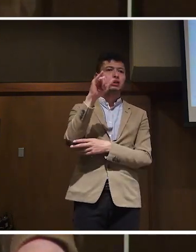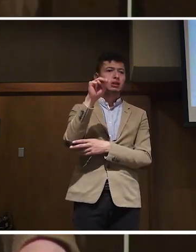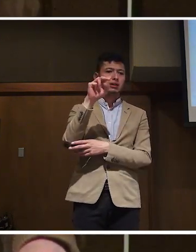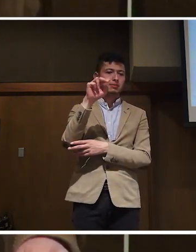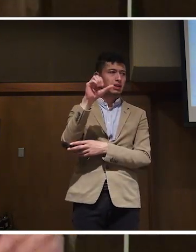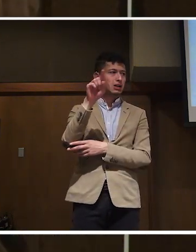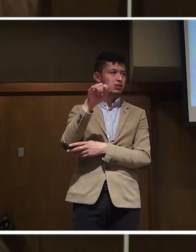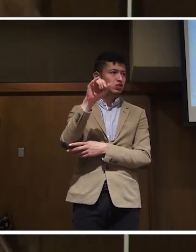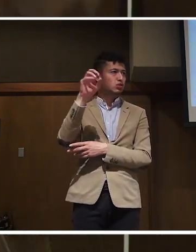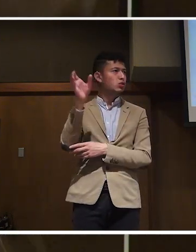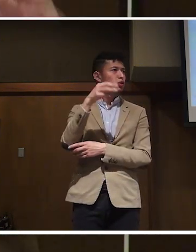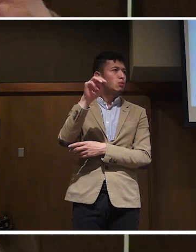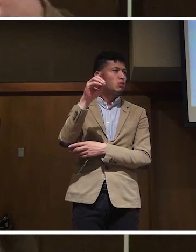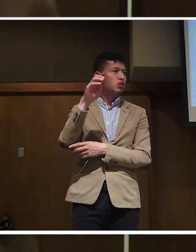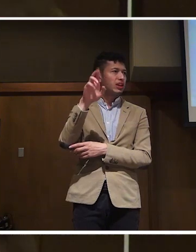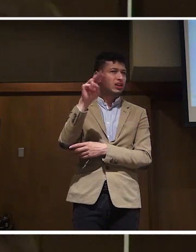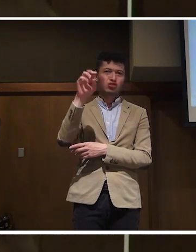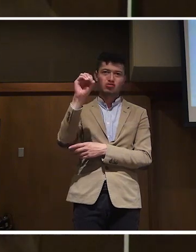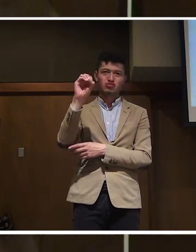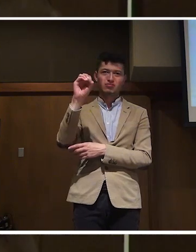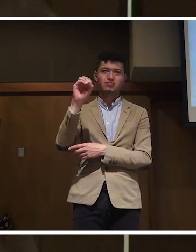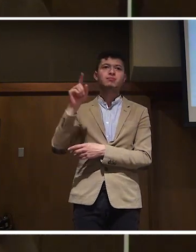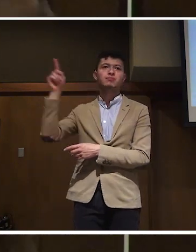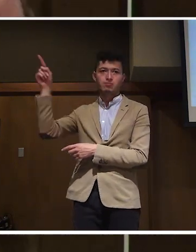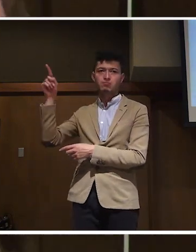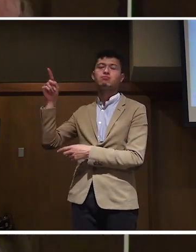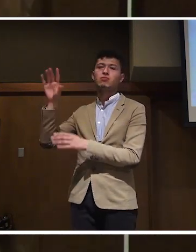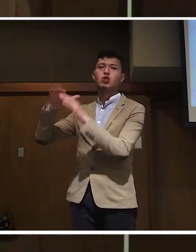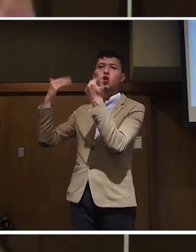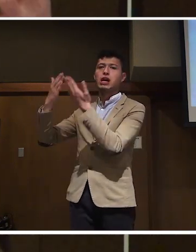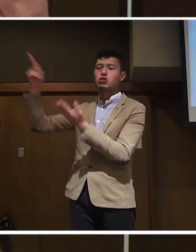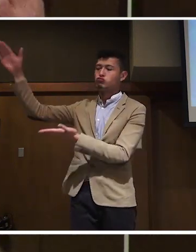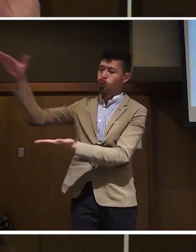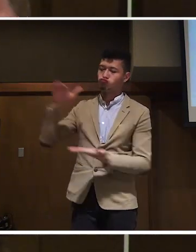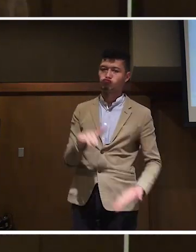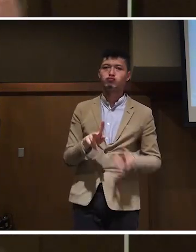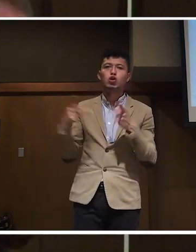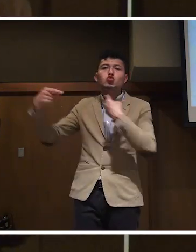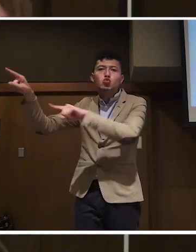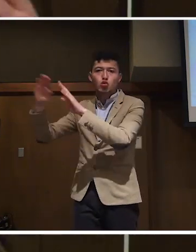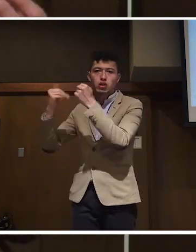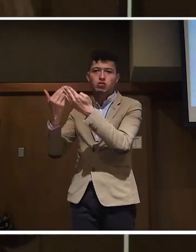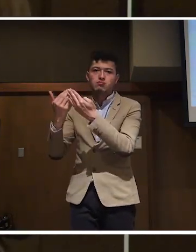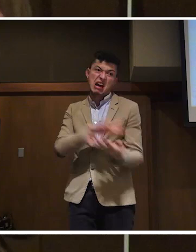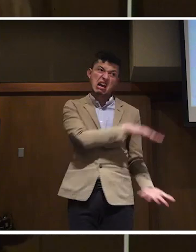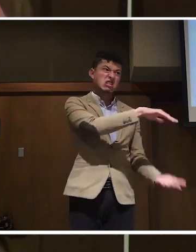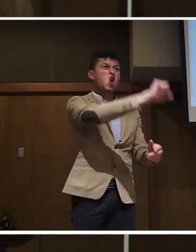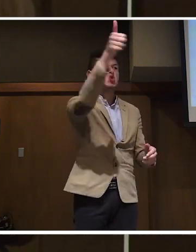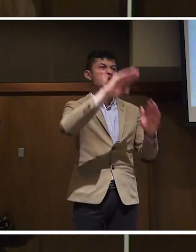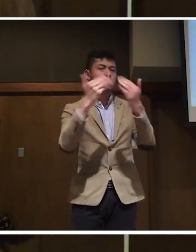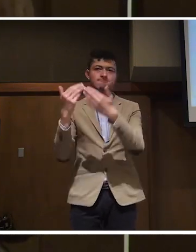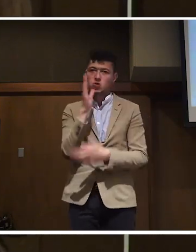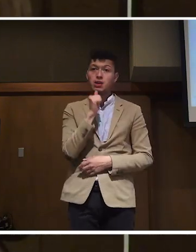maestros se preocupan menos por mandar esos materiales a las bibliotecas. Pero hay una cantidad de señales de la